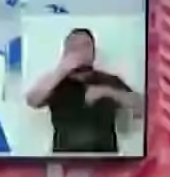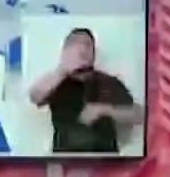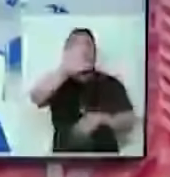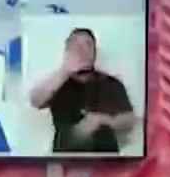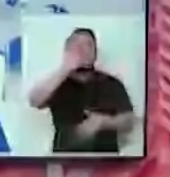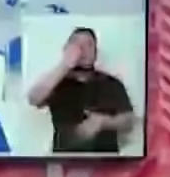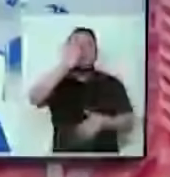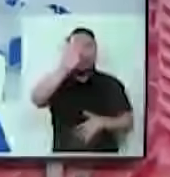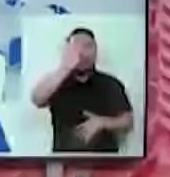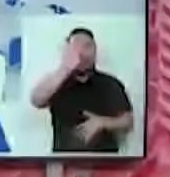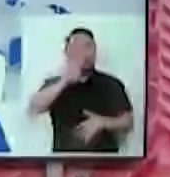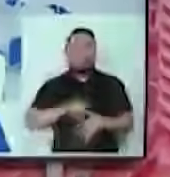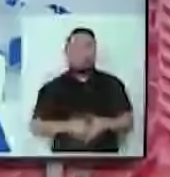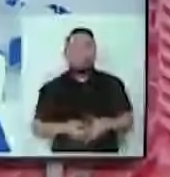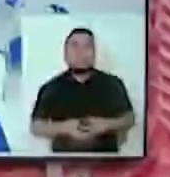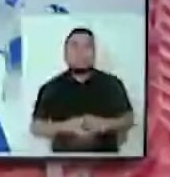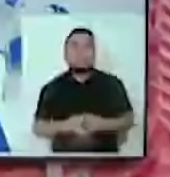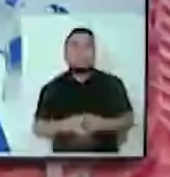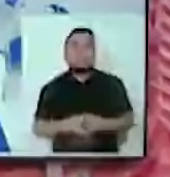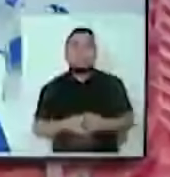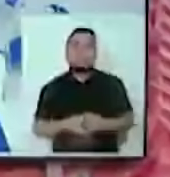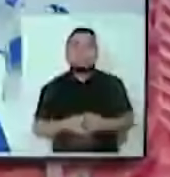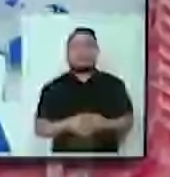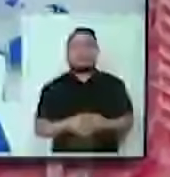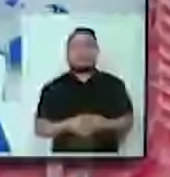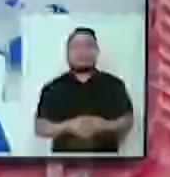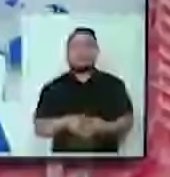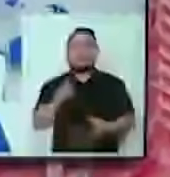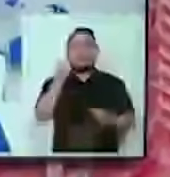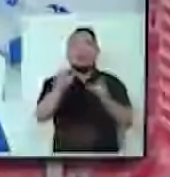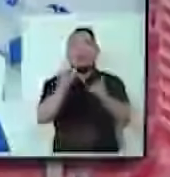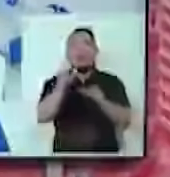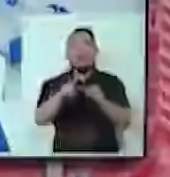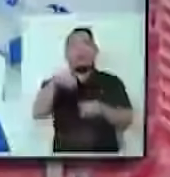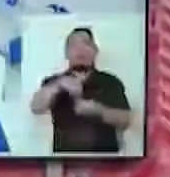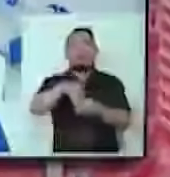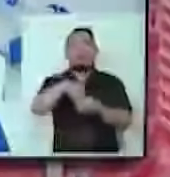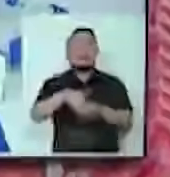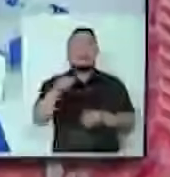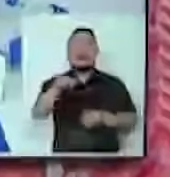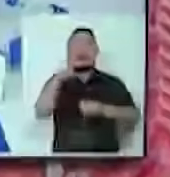incidente dentro de lo que llamamos proceso electoral.